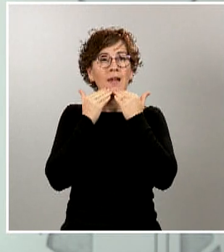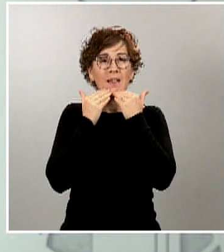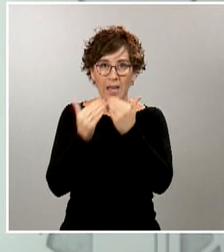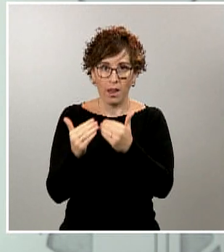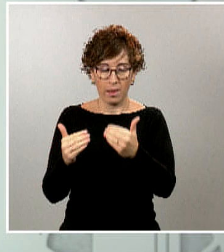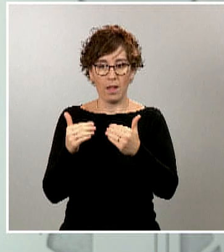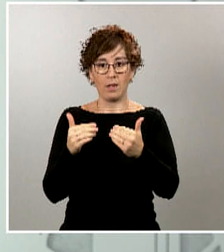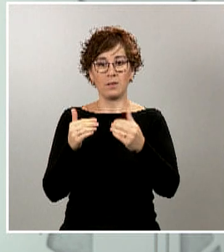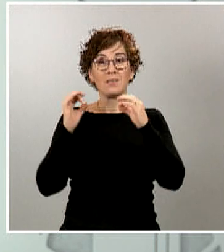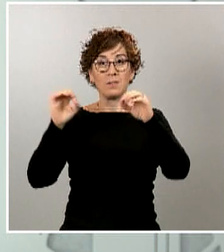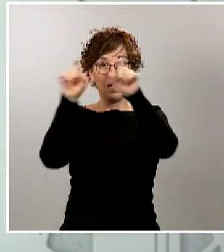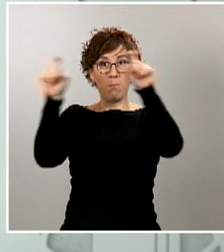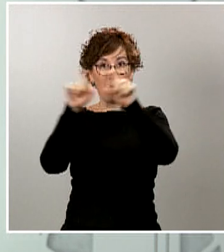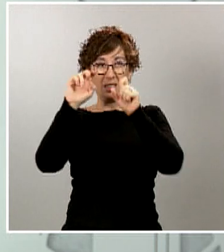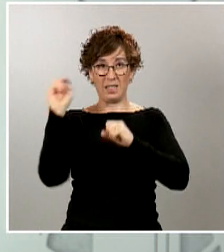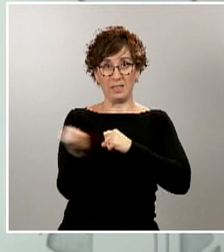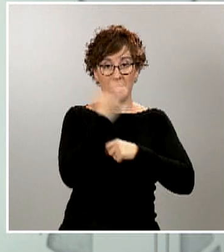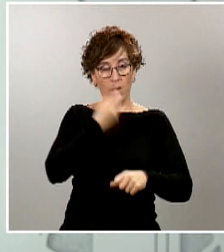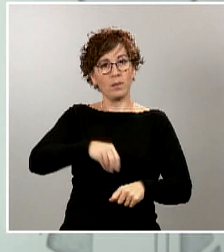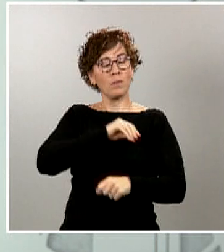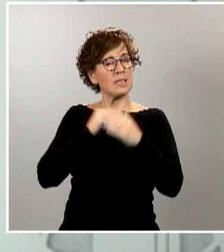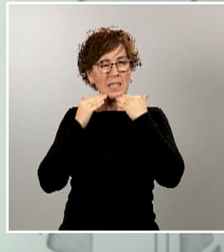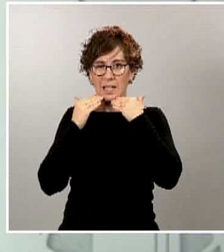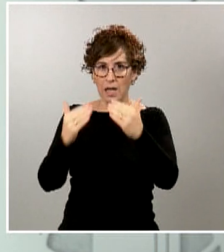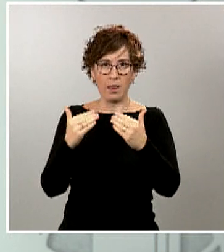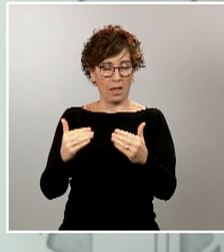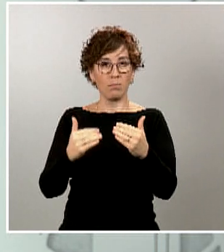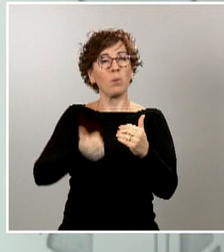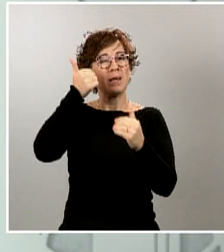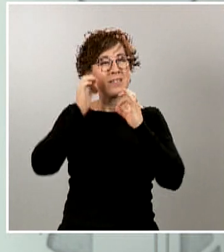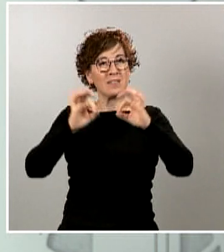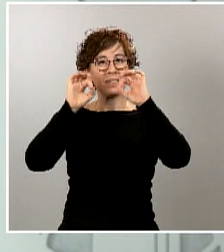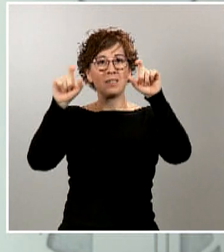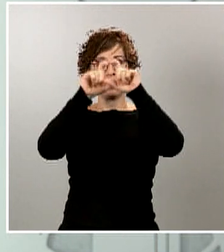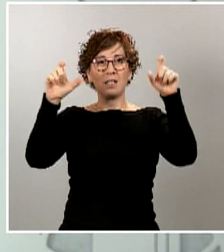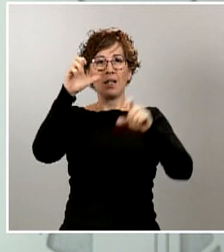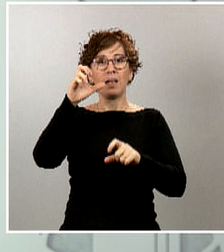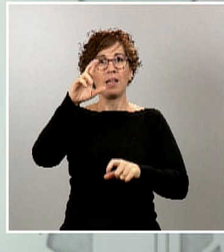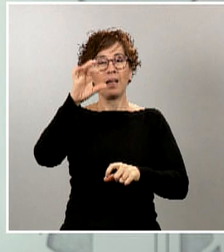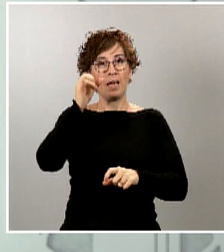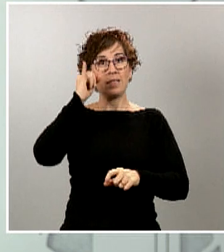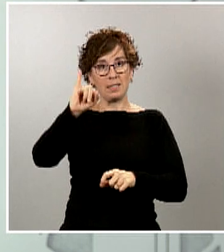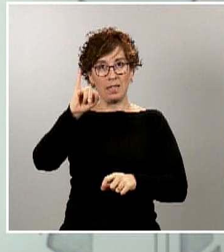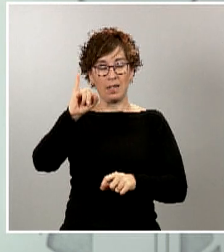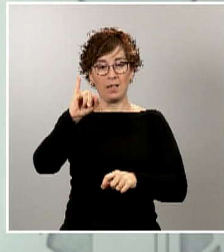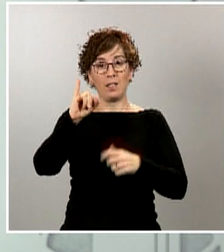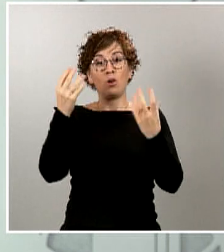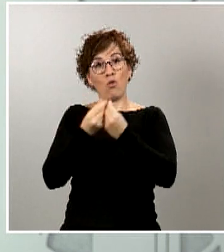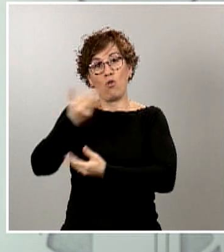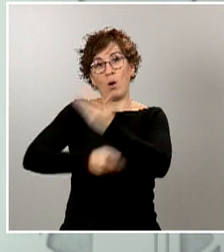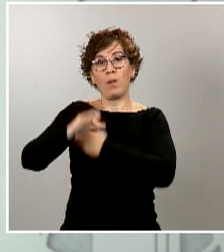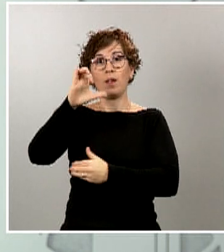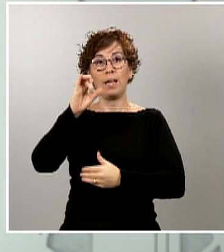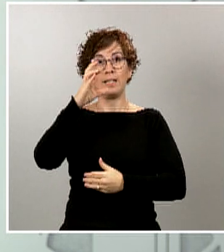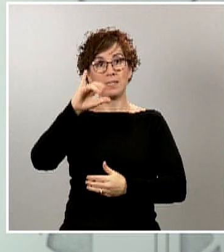tejido empresarial de nuestro país, pero muy en concreto de la empresa Ersil, que en colaboración con la empresa Escribano